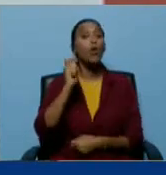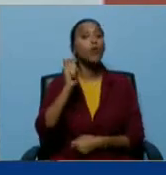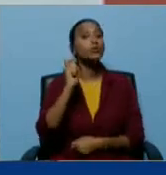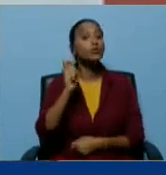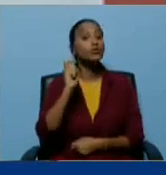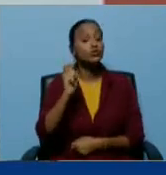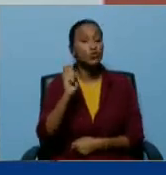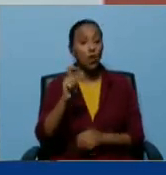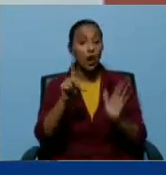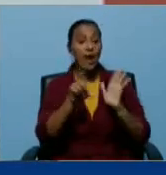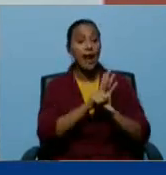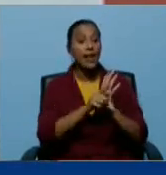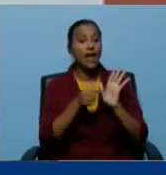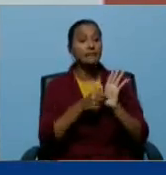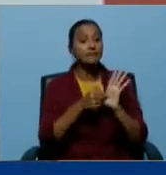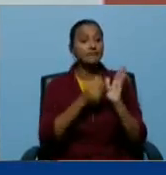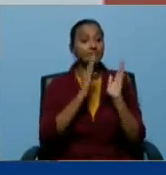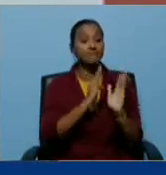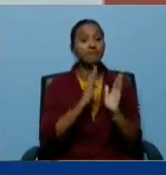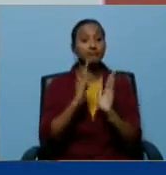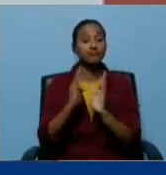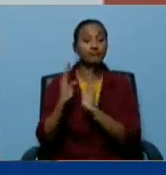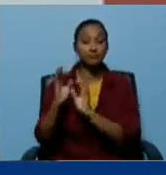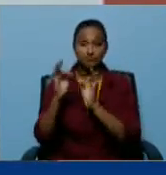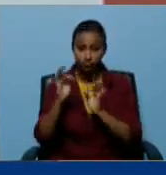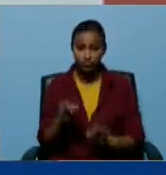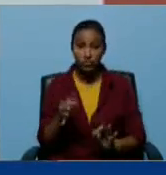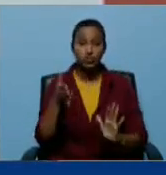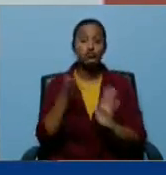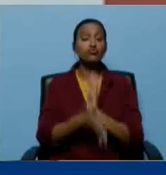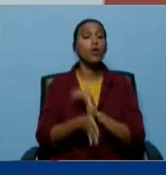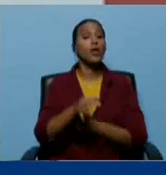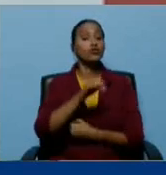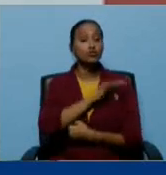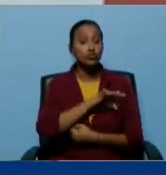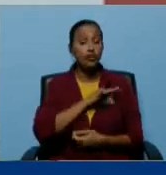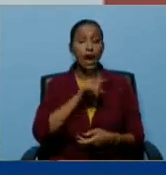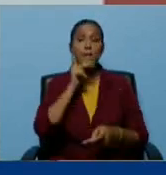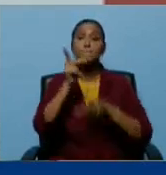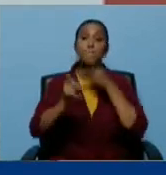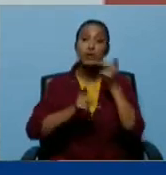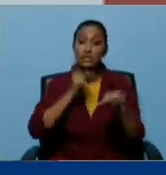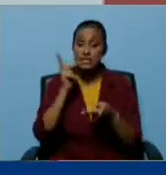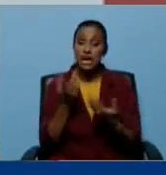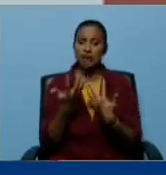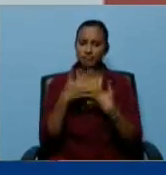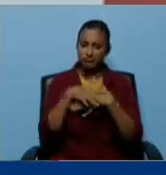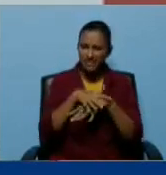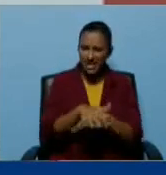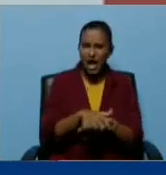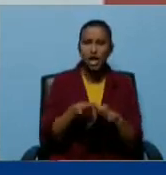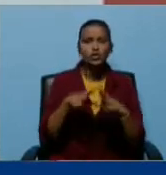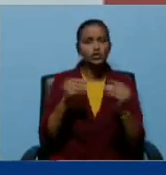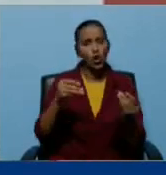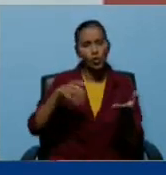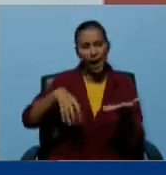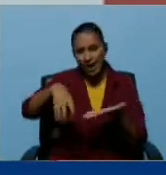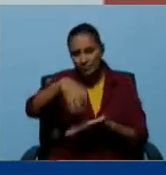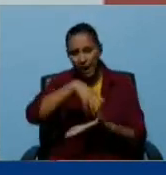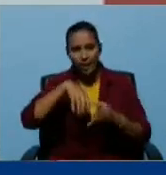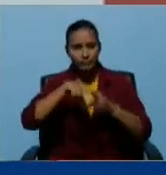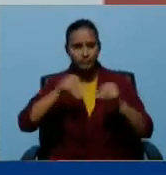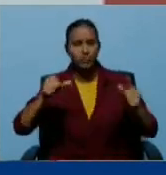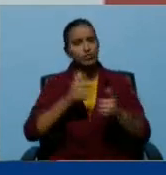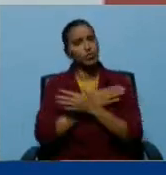orden, de la cohesión social, de la cohesión política, de la integridad territorial, de la soberanía de la